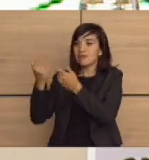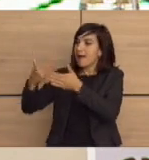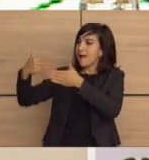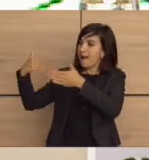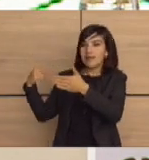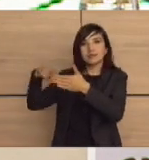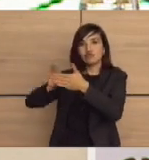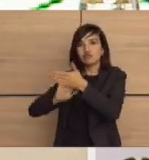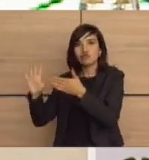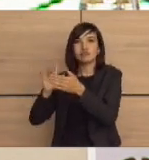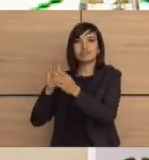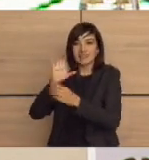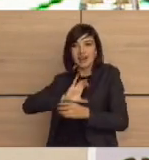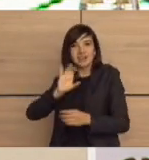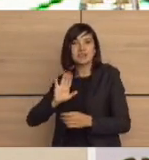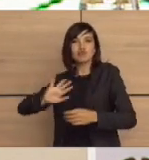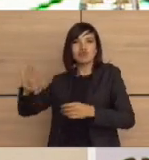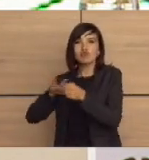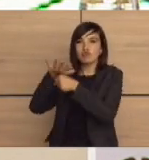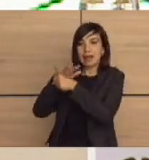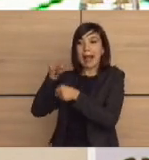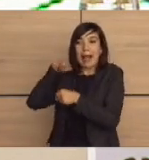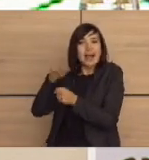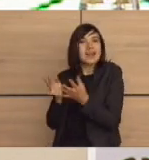que nos importa entender en el salón de clase y en